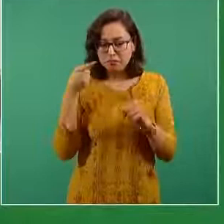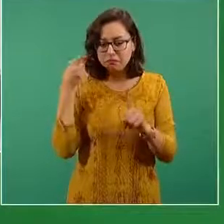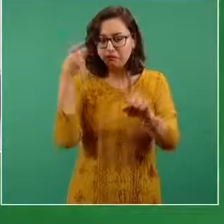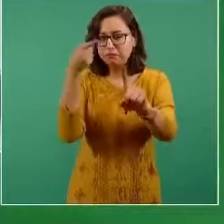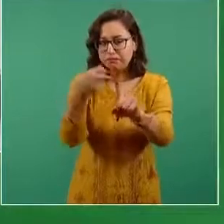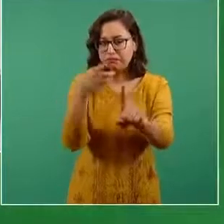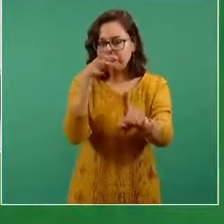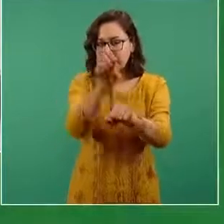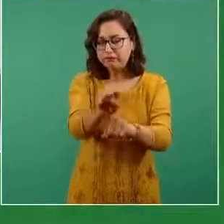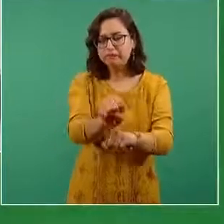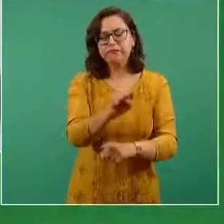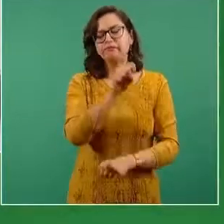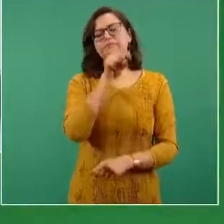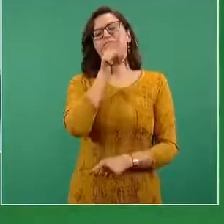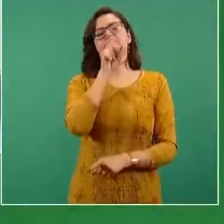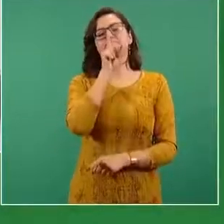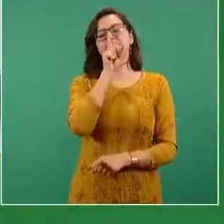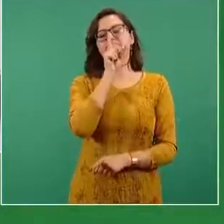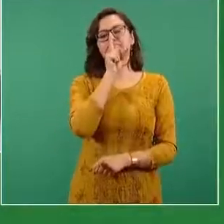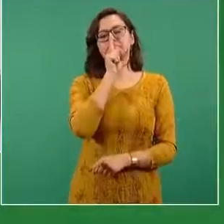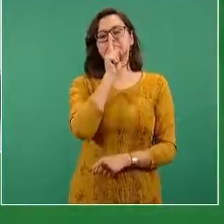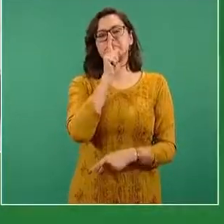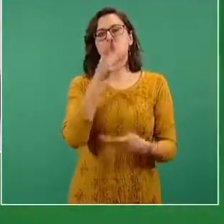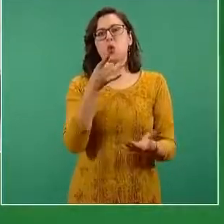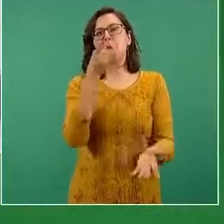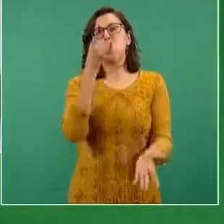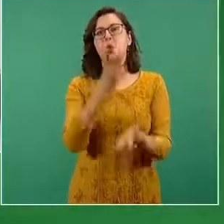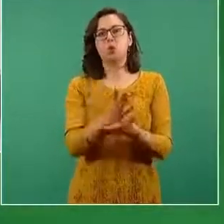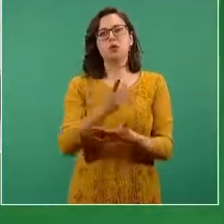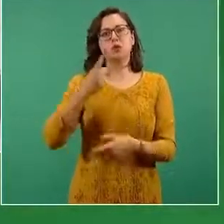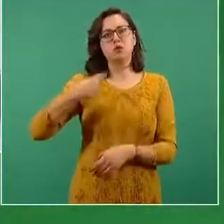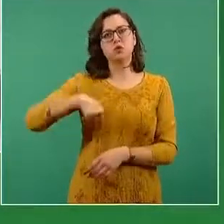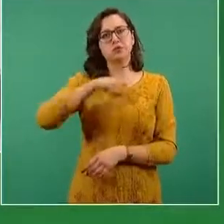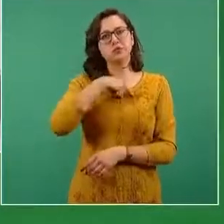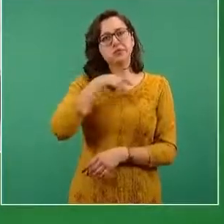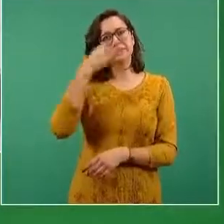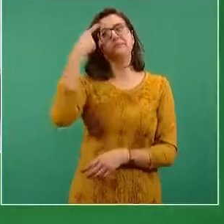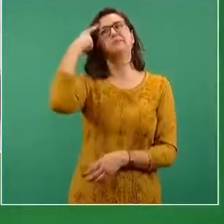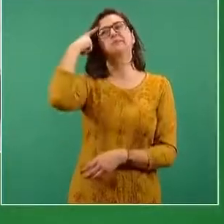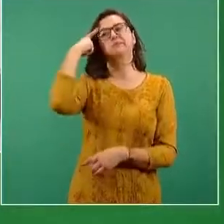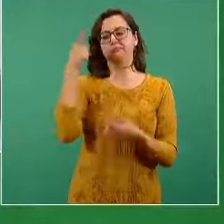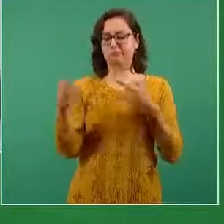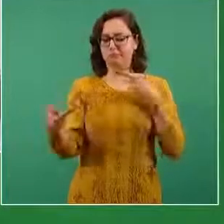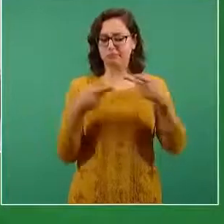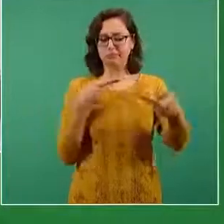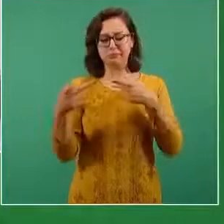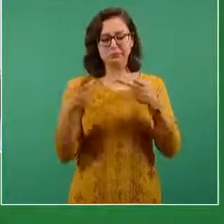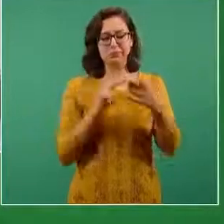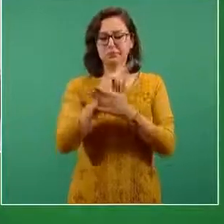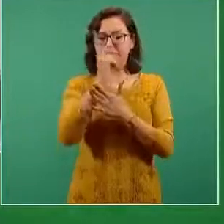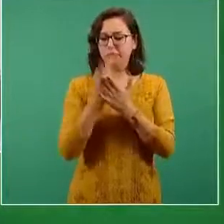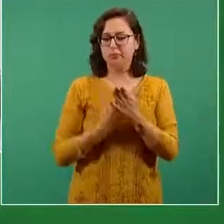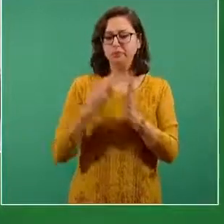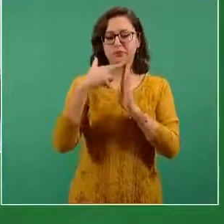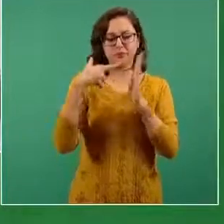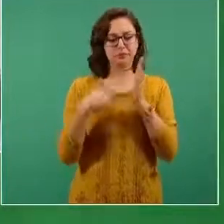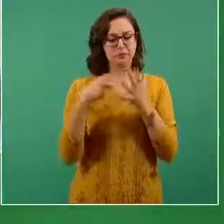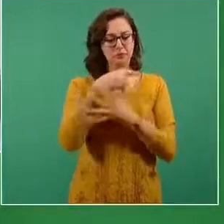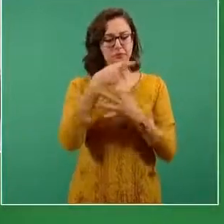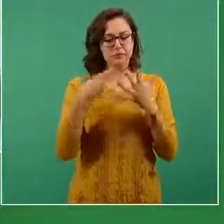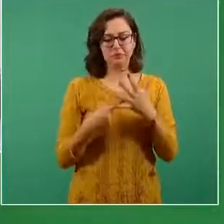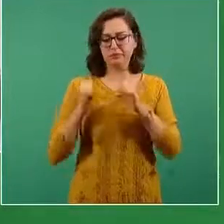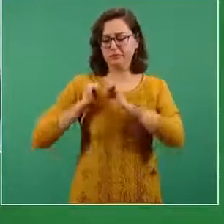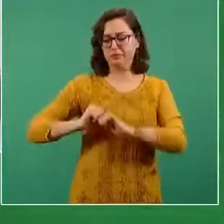haciendo lo que estábamos planeando desde el principio y con el apoyo de las autoridades